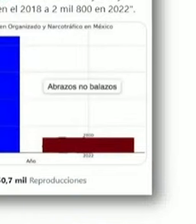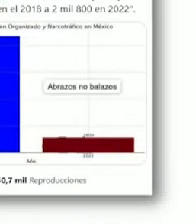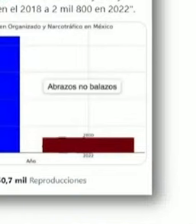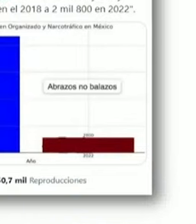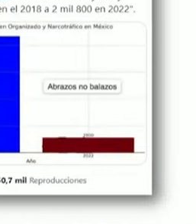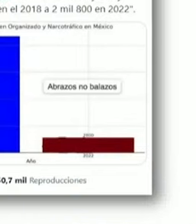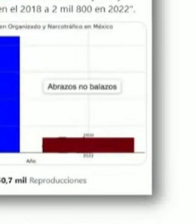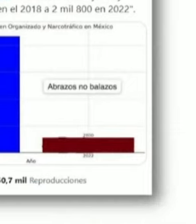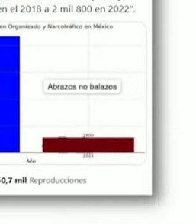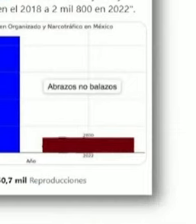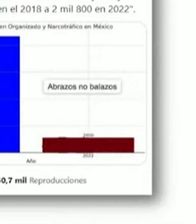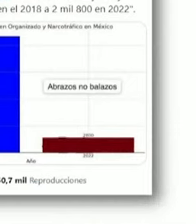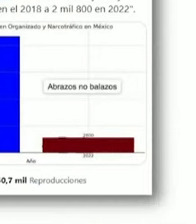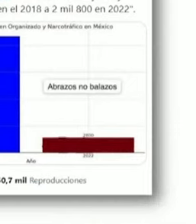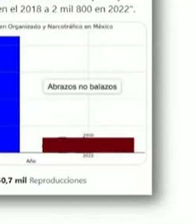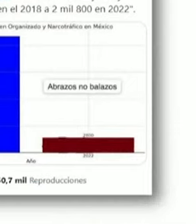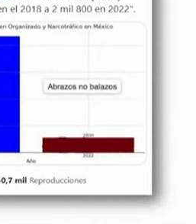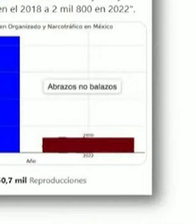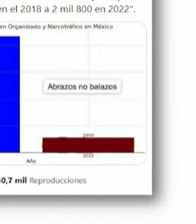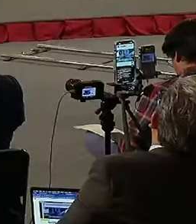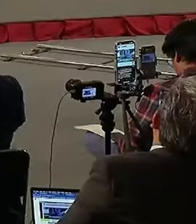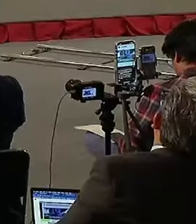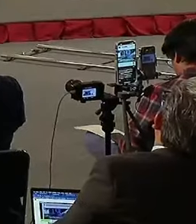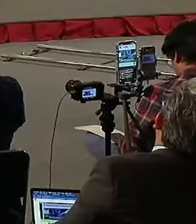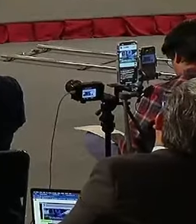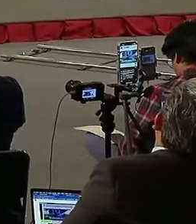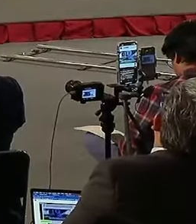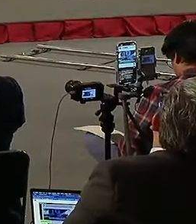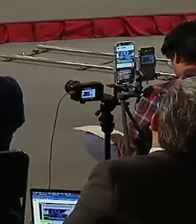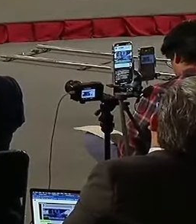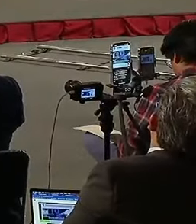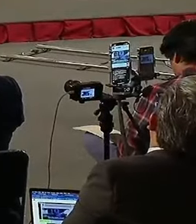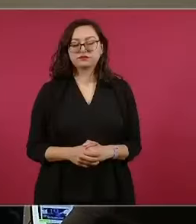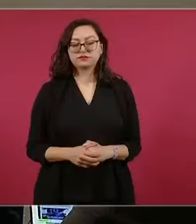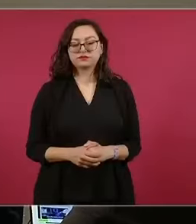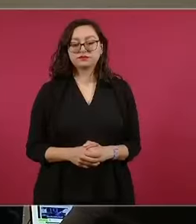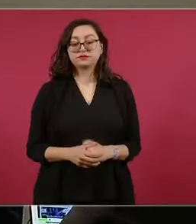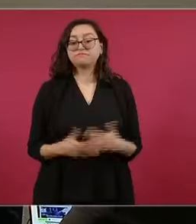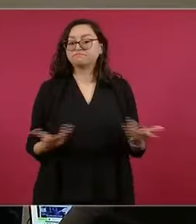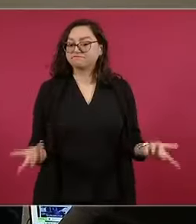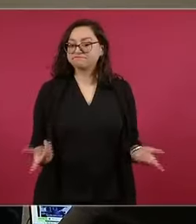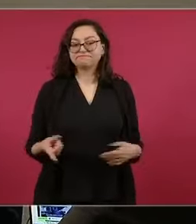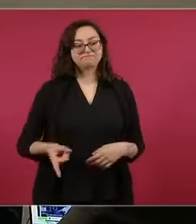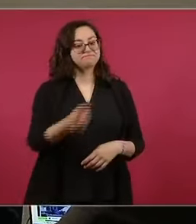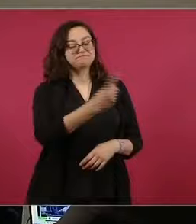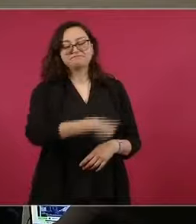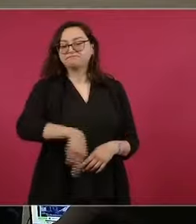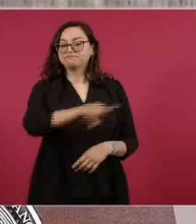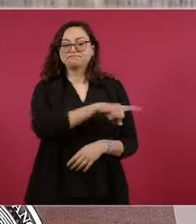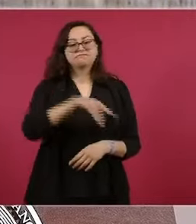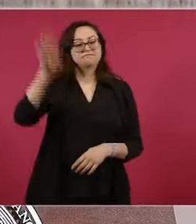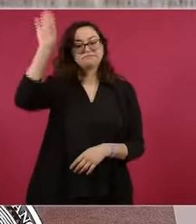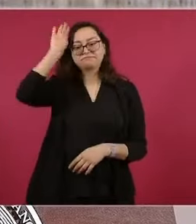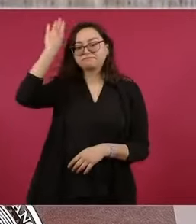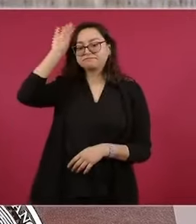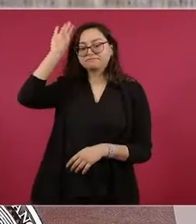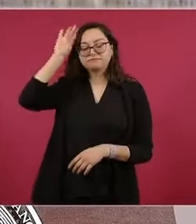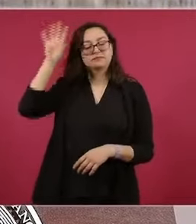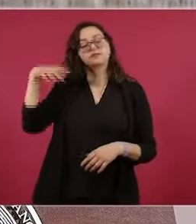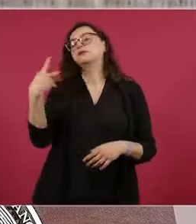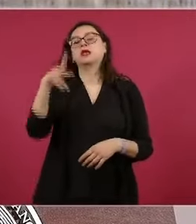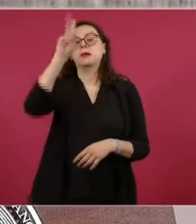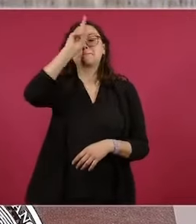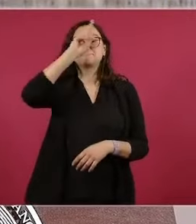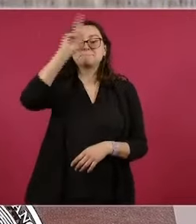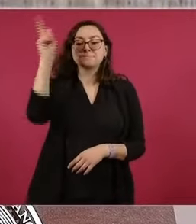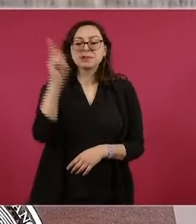figura del presidente López Obrador. Y ya saben, se volaron la barda, porque si el Wall Street Journal